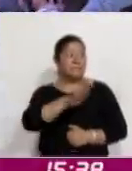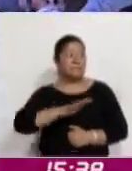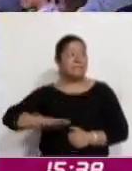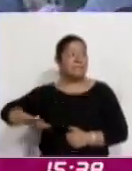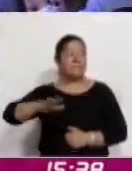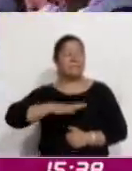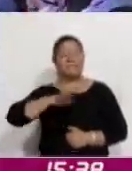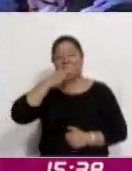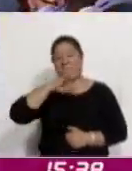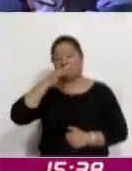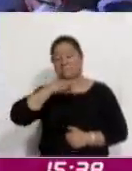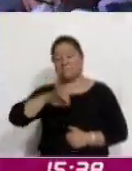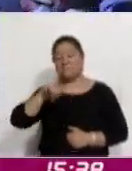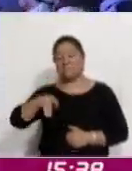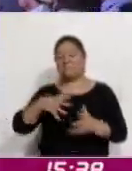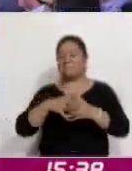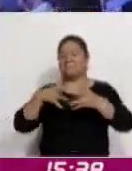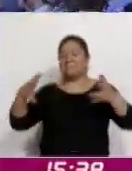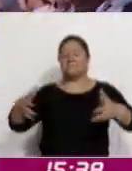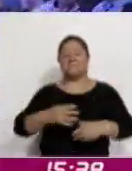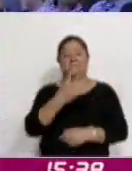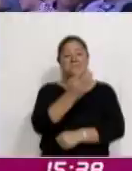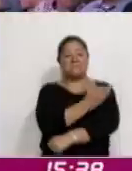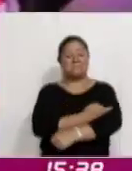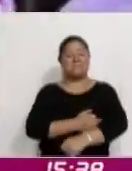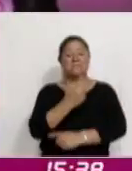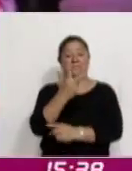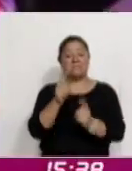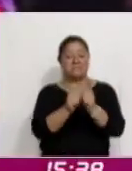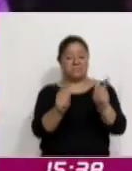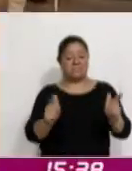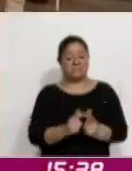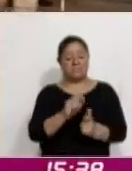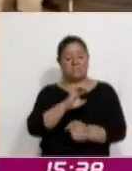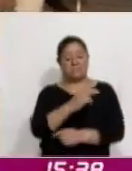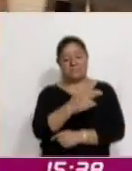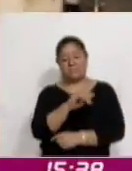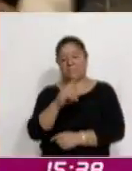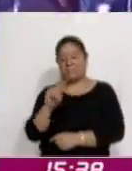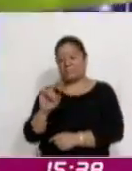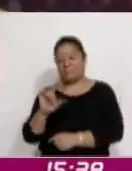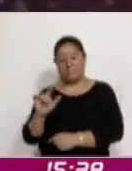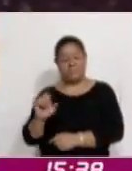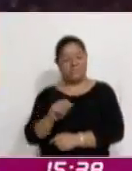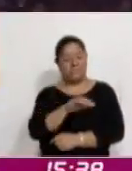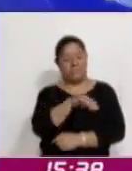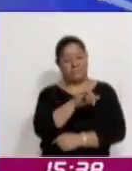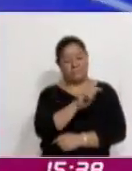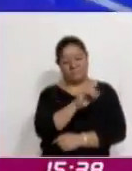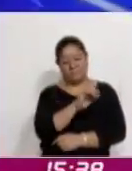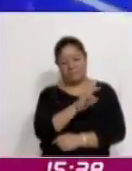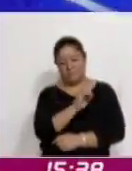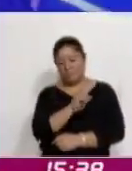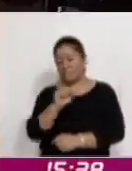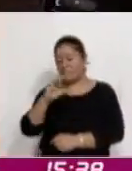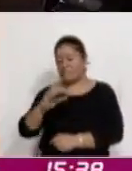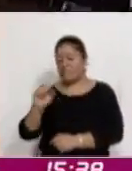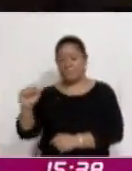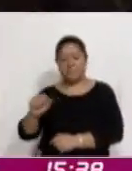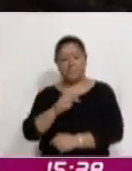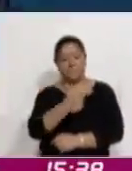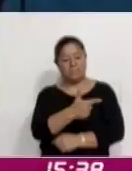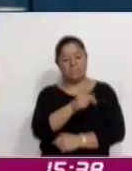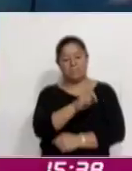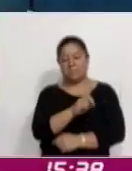aniversario. A partir de las 16 horas, 8 agrupaciones musicales que son La Changa, Los Teles, Banda Misteriosa, Campeche Show, Giovanni